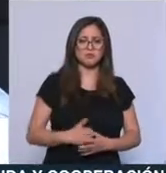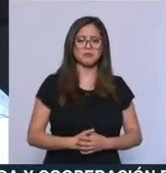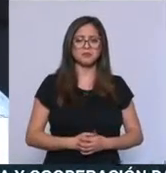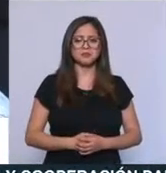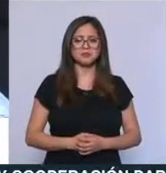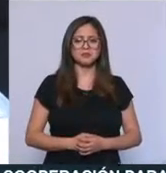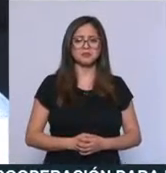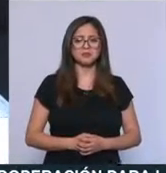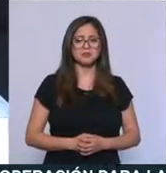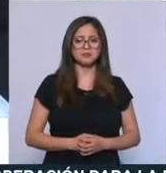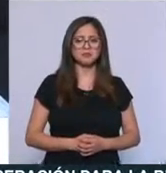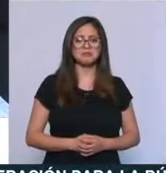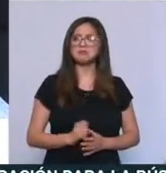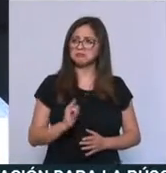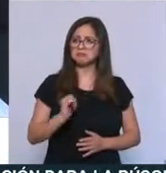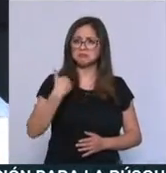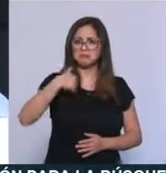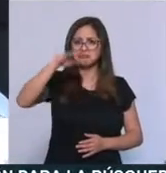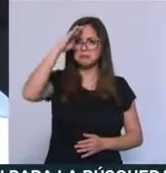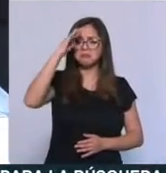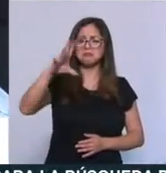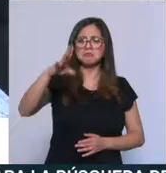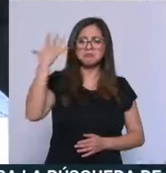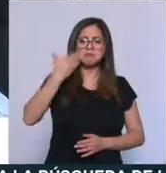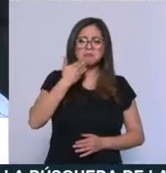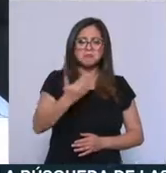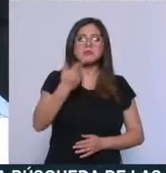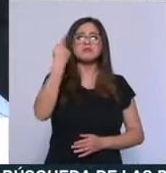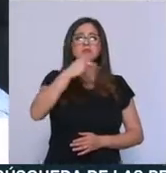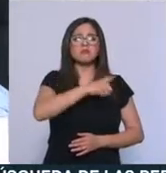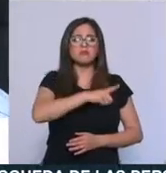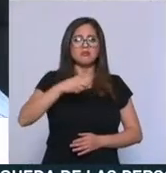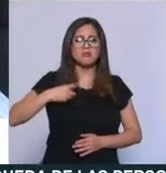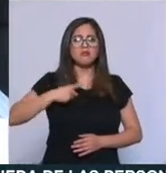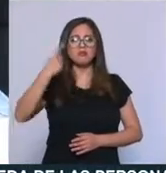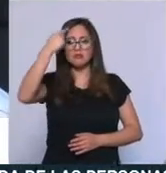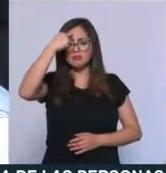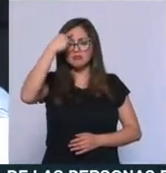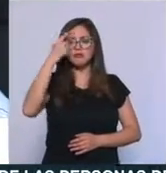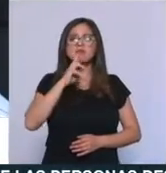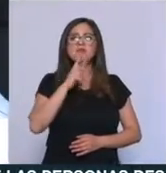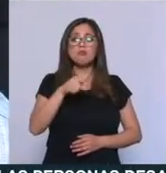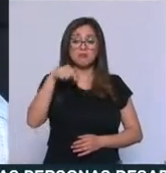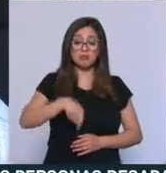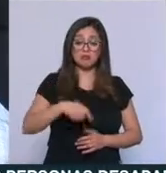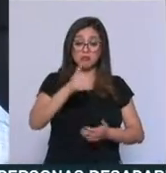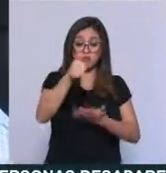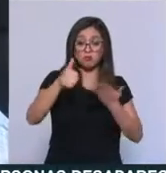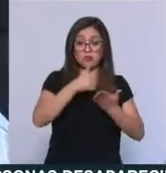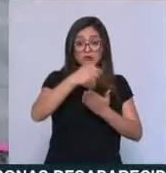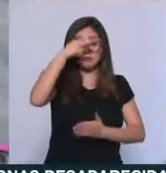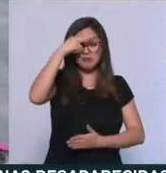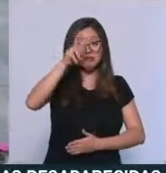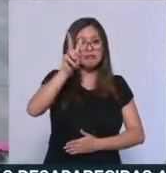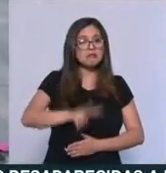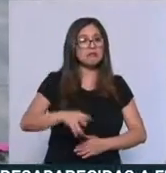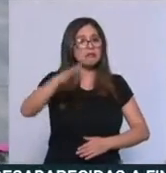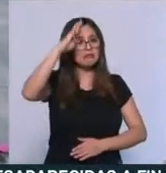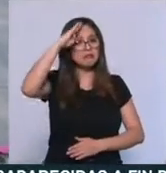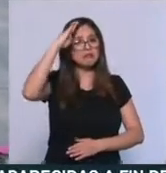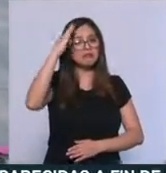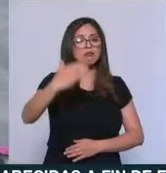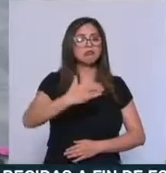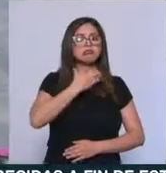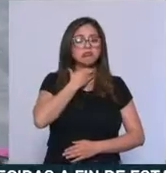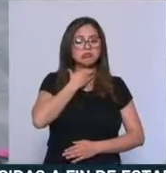El chiste es concientizarnos para manejar lo mejor posible, ya que en la ciudad somos tantos que literal ya no cabemos. Los tramos que